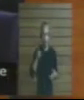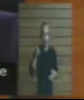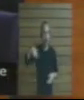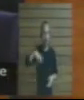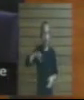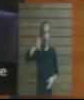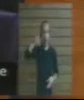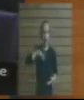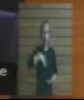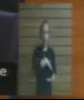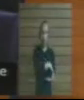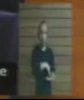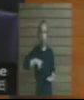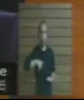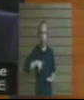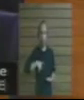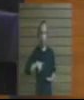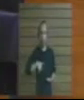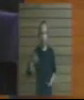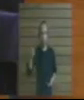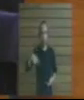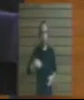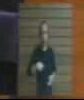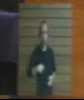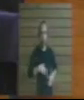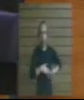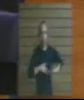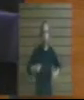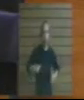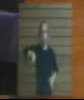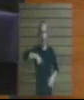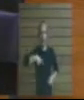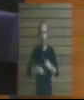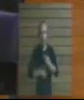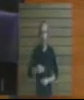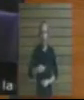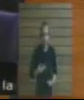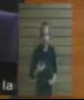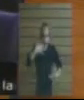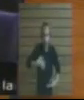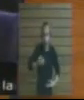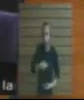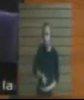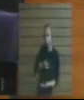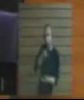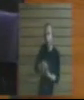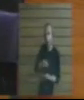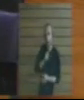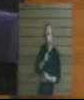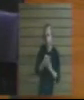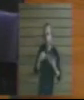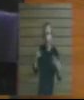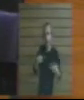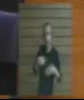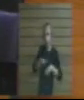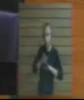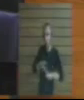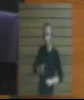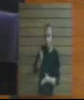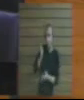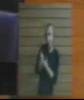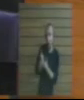el Estado. Y hizo la regularización. Y esa es la realidad. Es decir, ustedes no pagaron en el año 2016 el último pago.